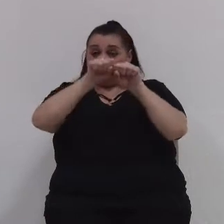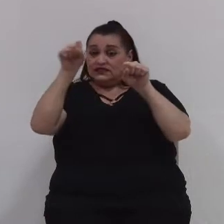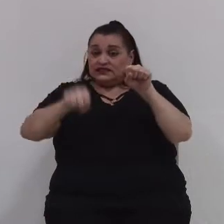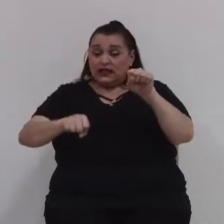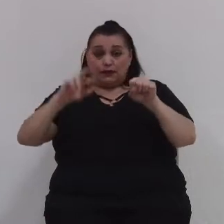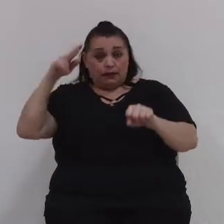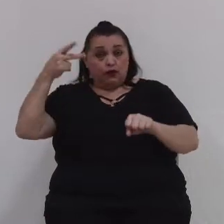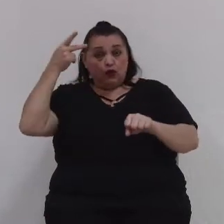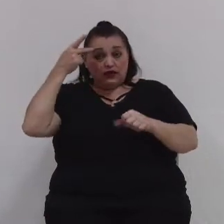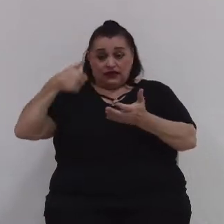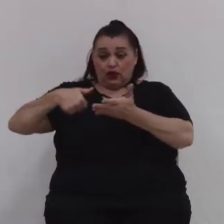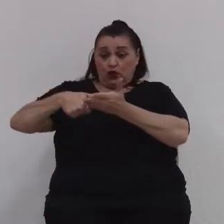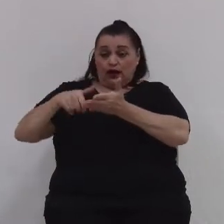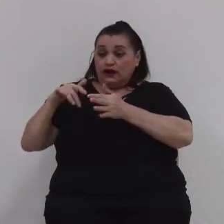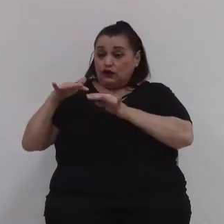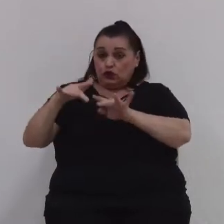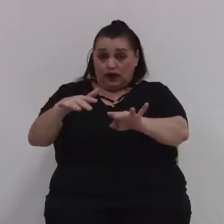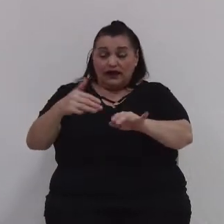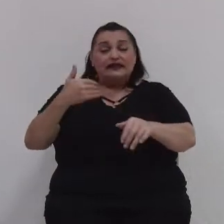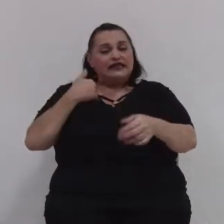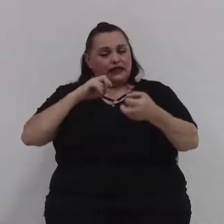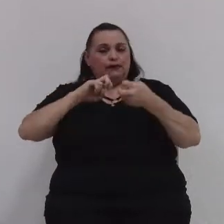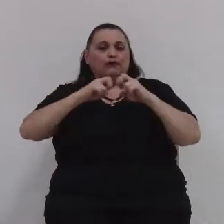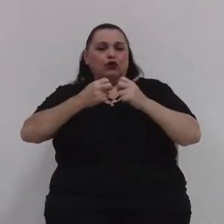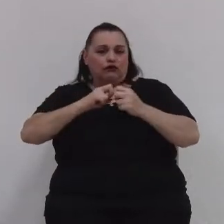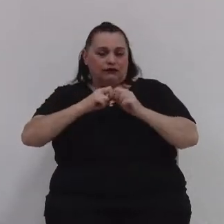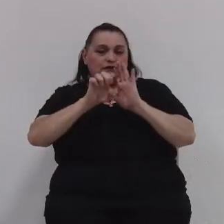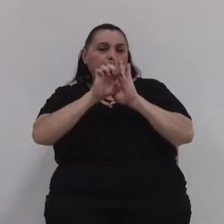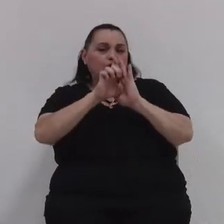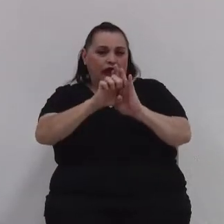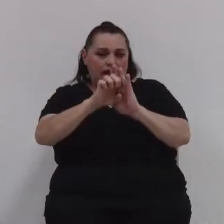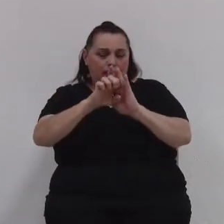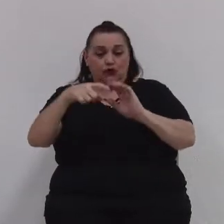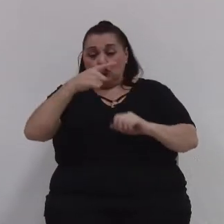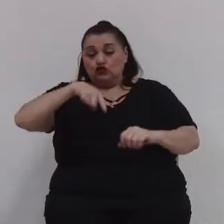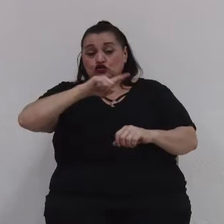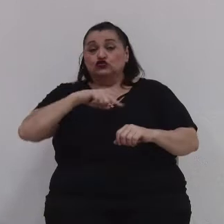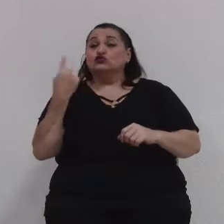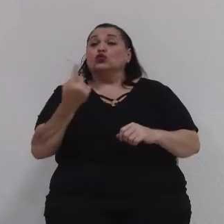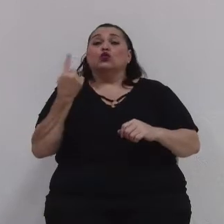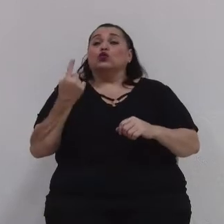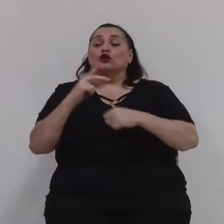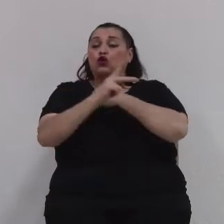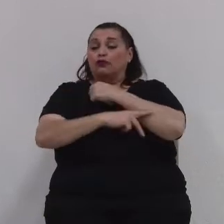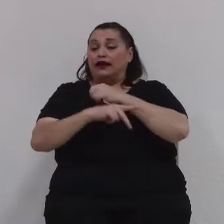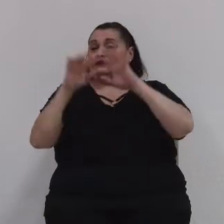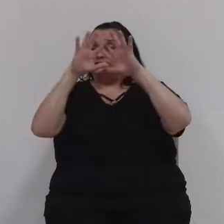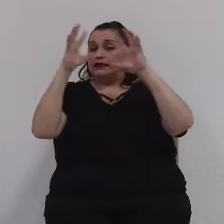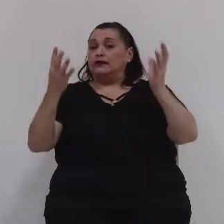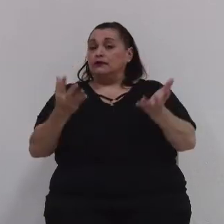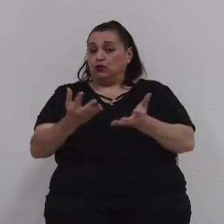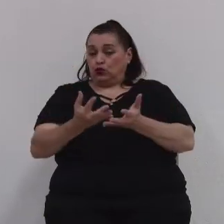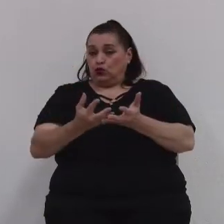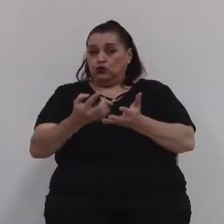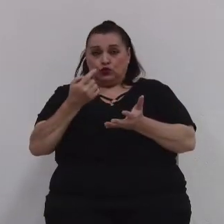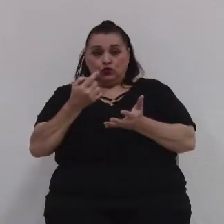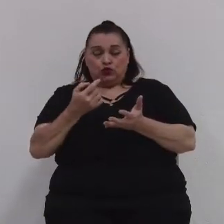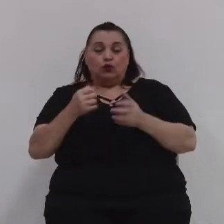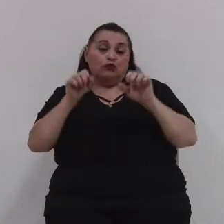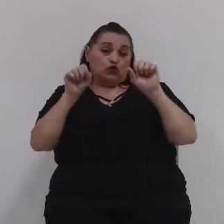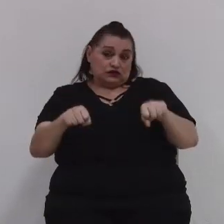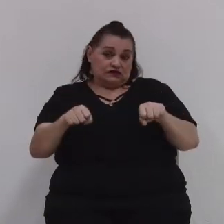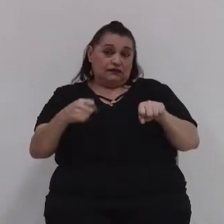y electoral tiene problemitas como, por ejemplo, somos uno de los únicos países del mundo y ciertamente probablemente